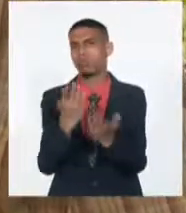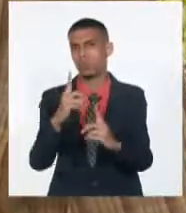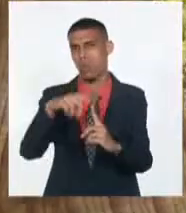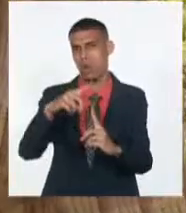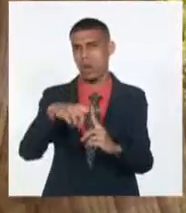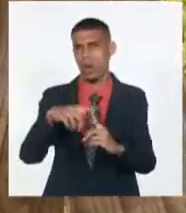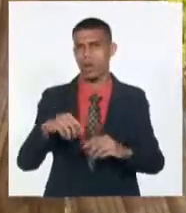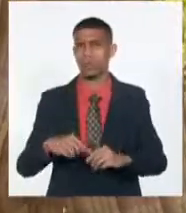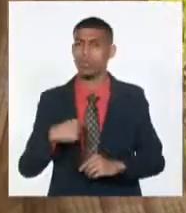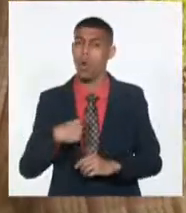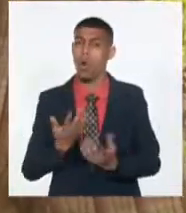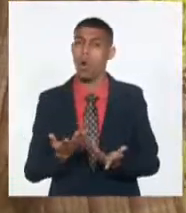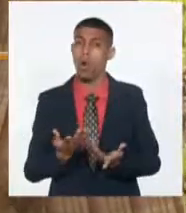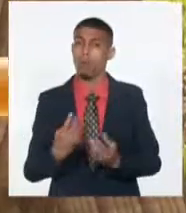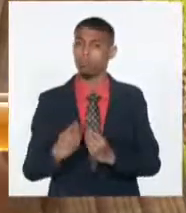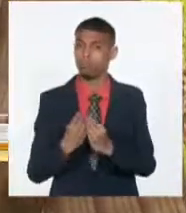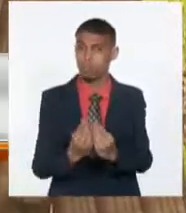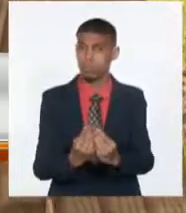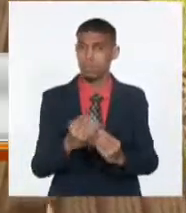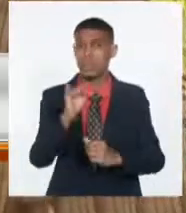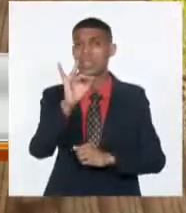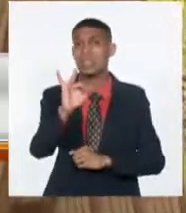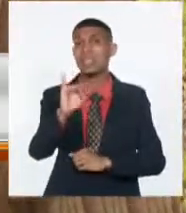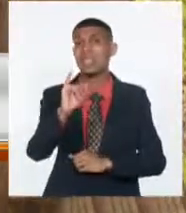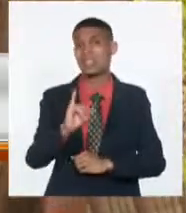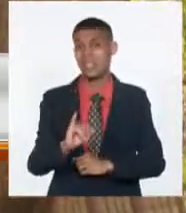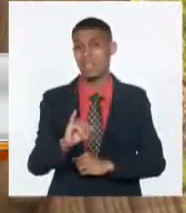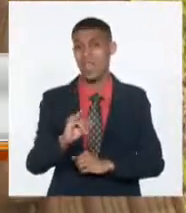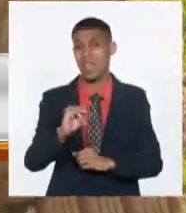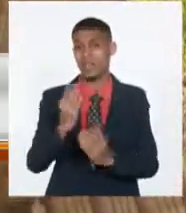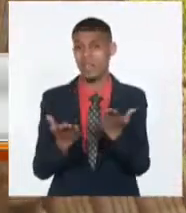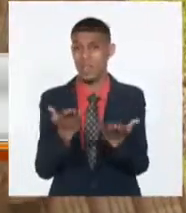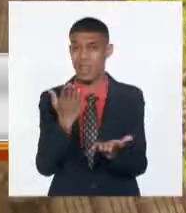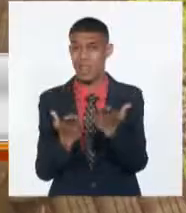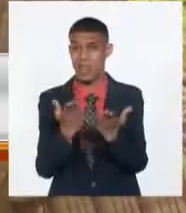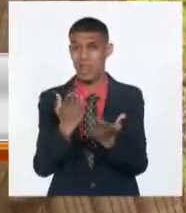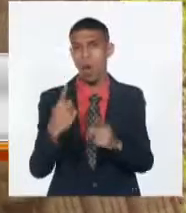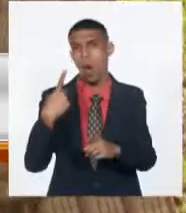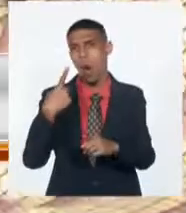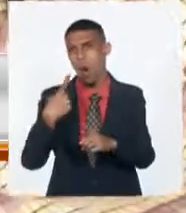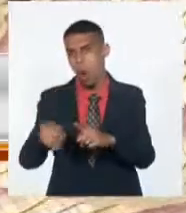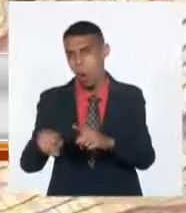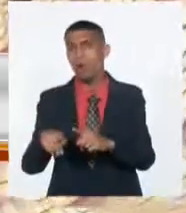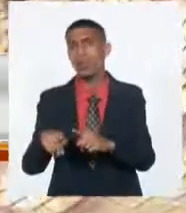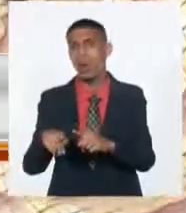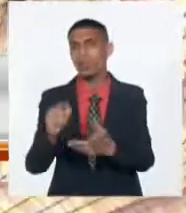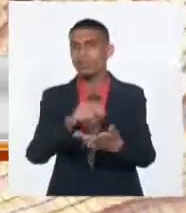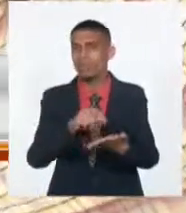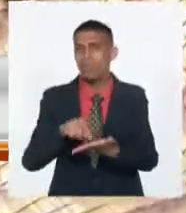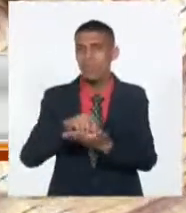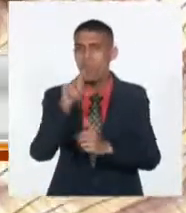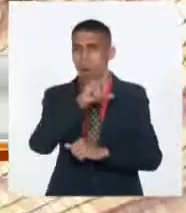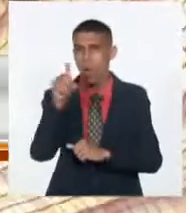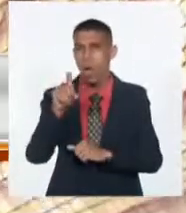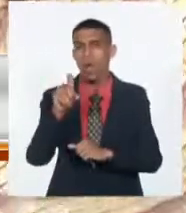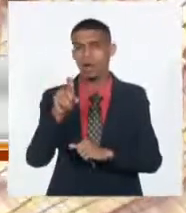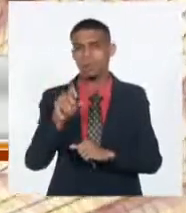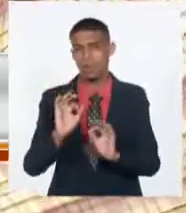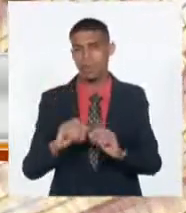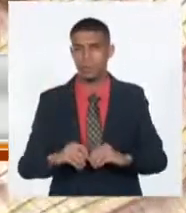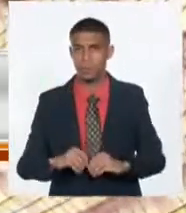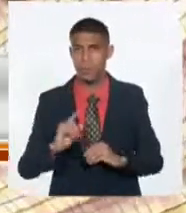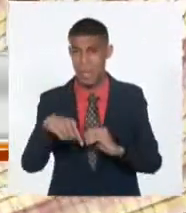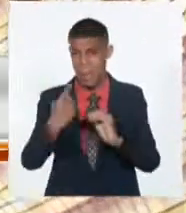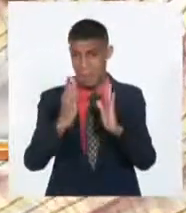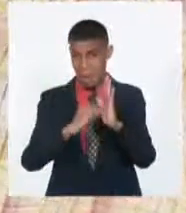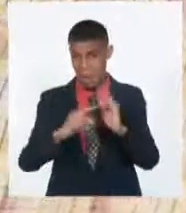entregando 76 litros para el Temu y el otro para la bodega. Y ahora para el mes que viene aumenta la leche.